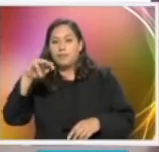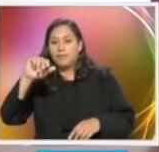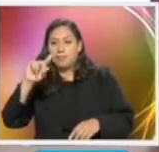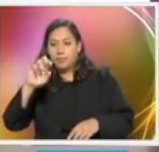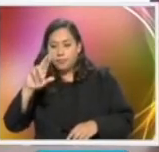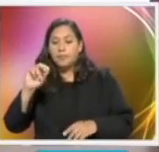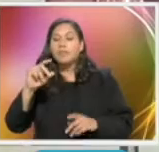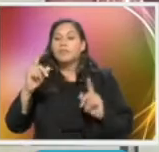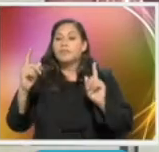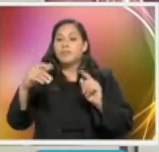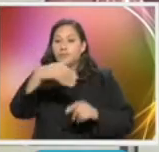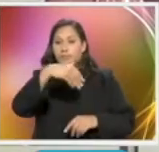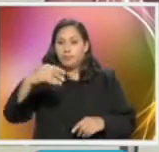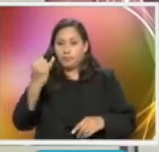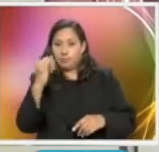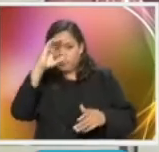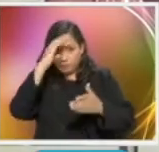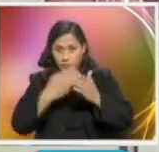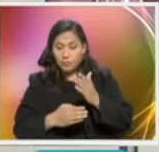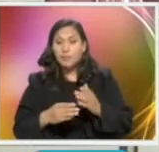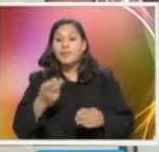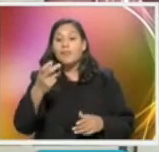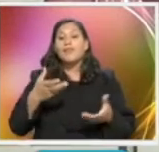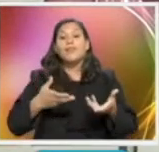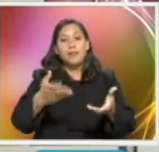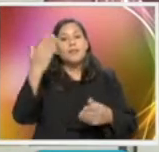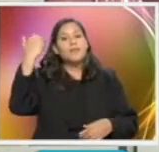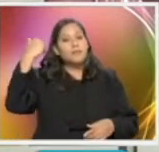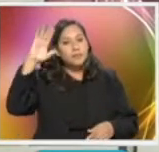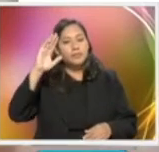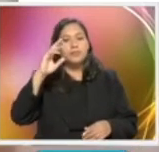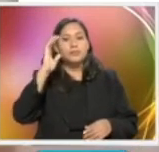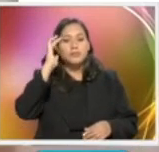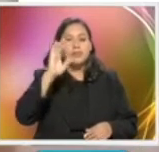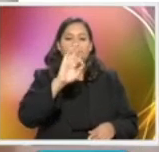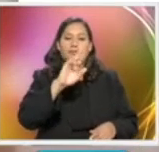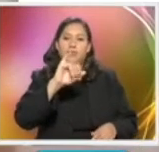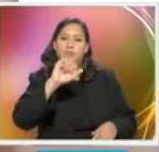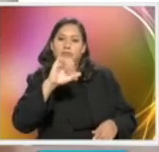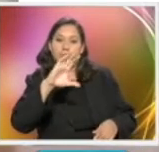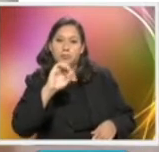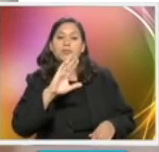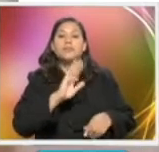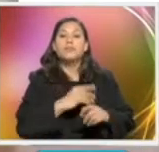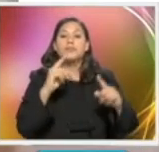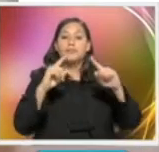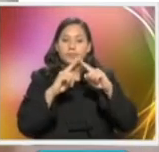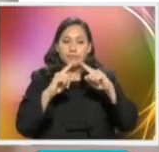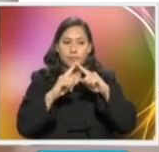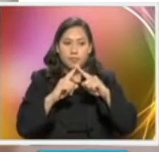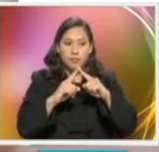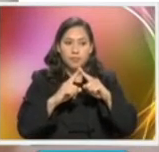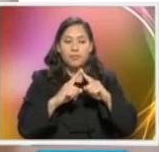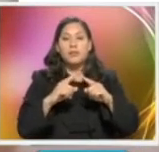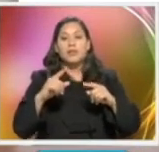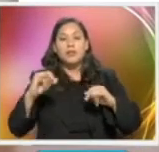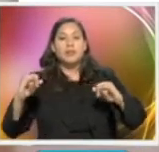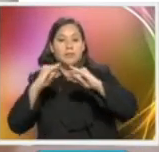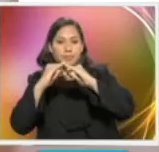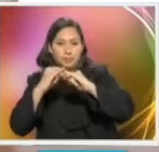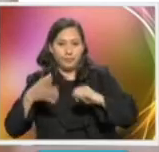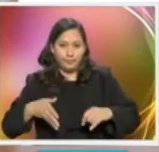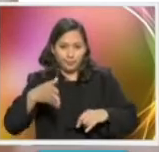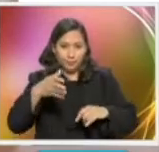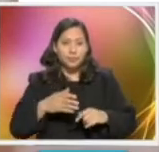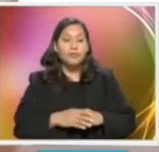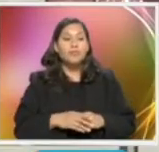cruce con Isabel la Católica. En ese entonces la calle se llamaba San Francisco por la iglesia de la primera parte y Plateros. Entonces